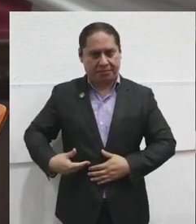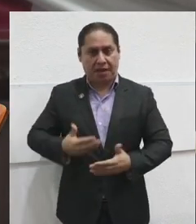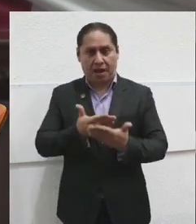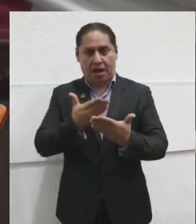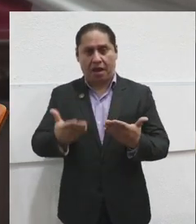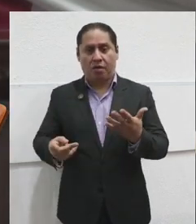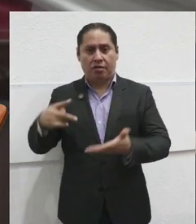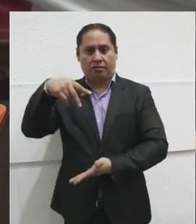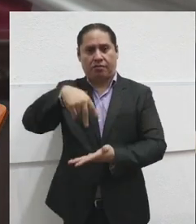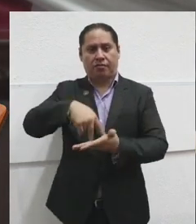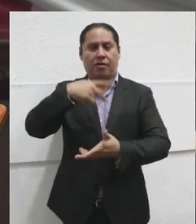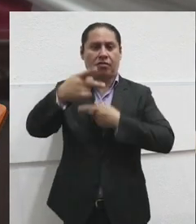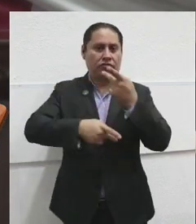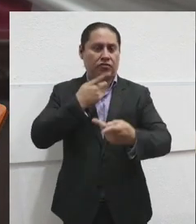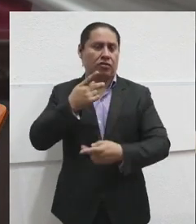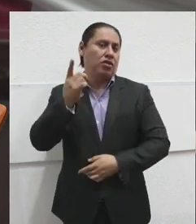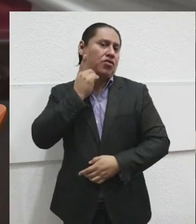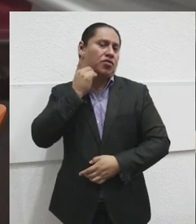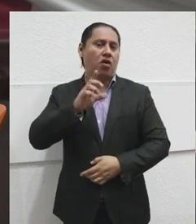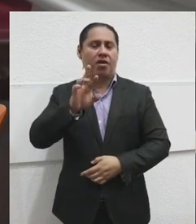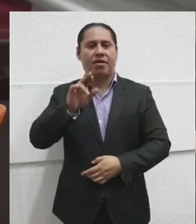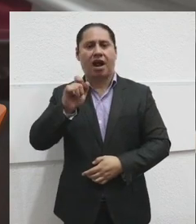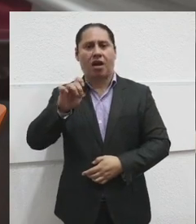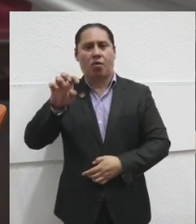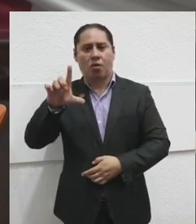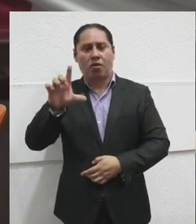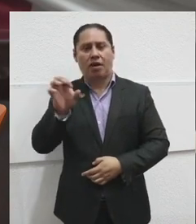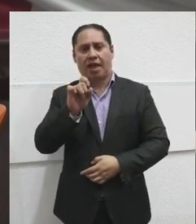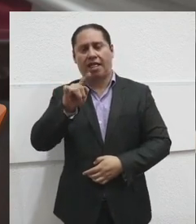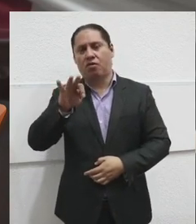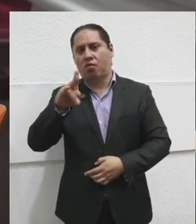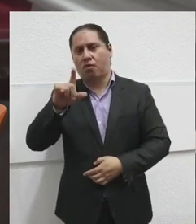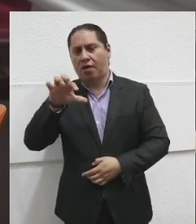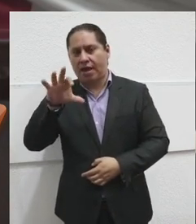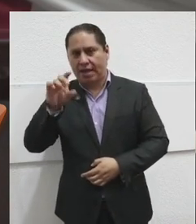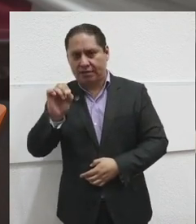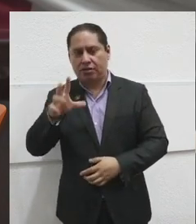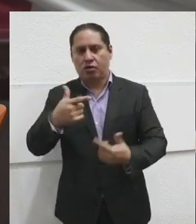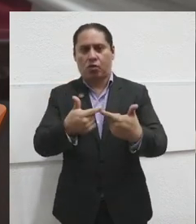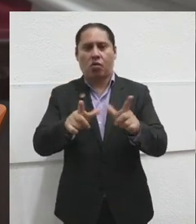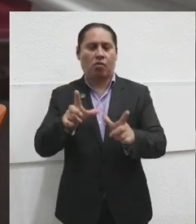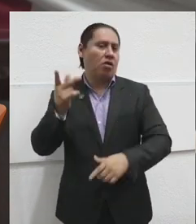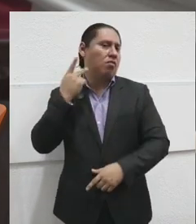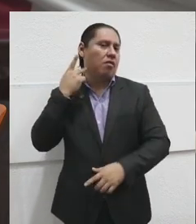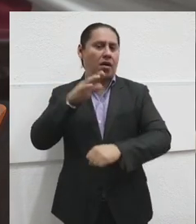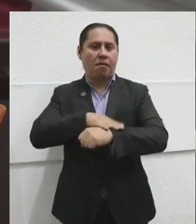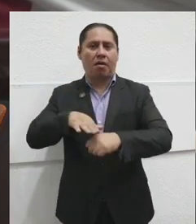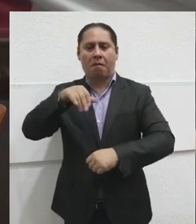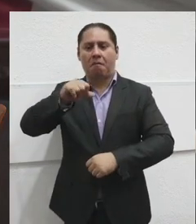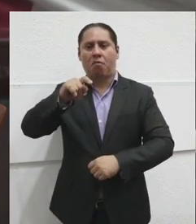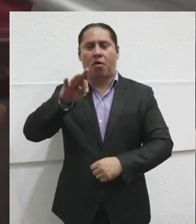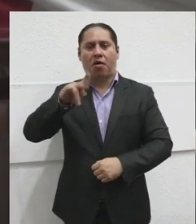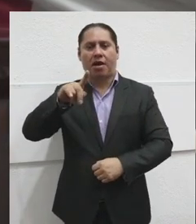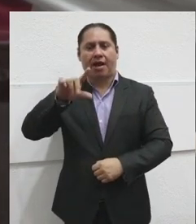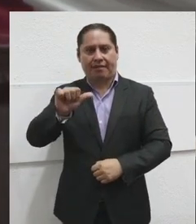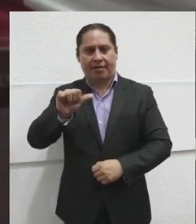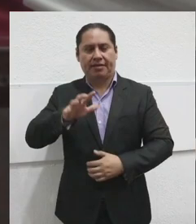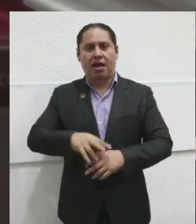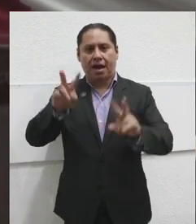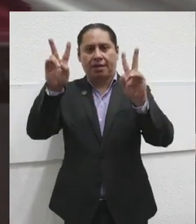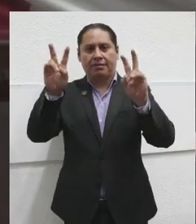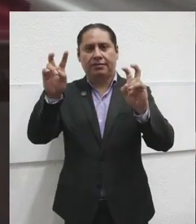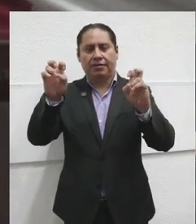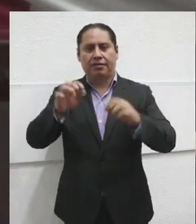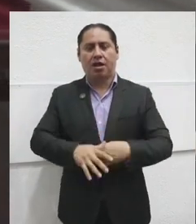uso de la palabra el diputado Raúl Eduardo Bonifaz Mohedano, del Partido Movimiento de Regeneración Nacional, con el